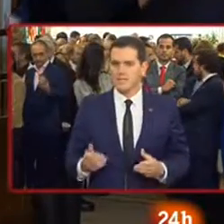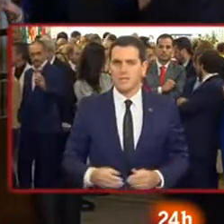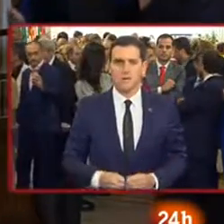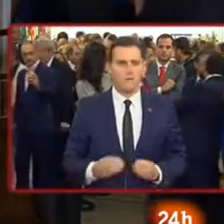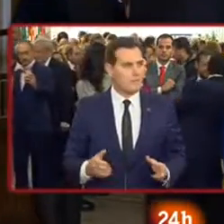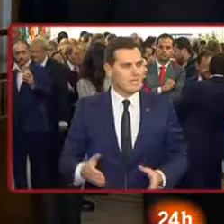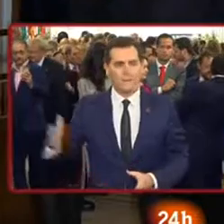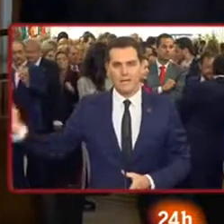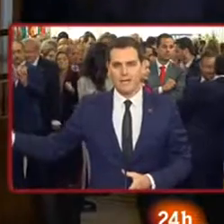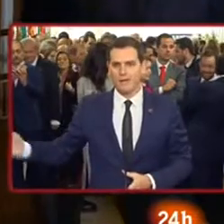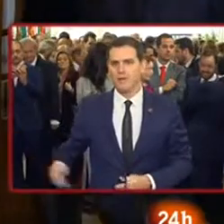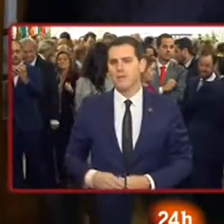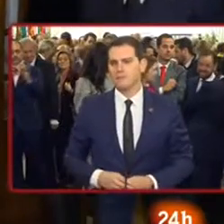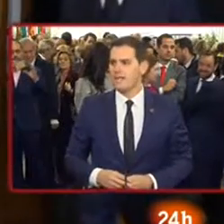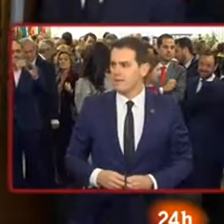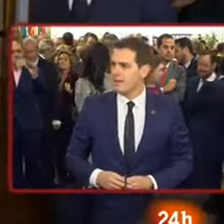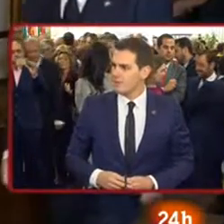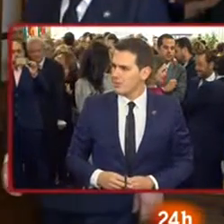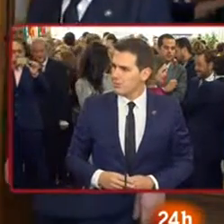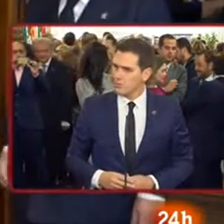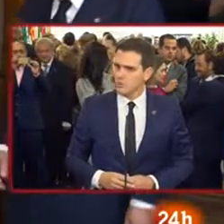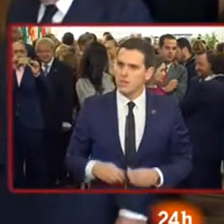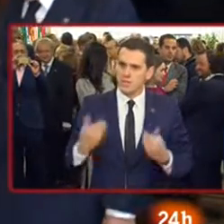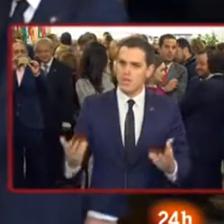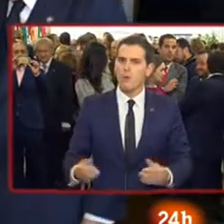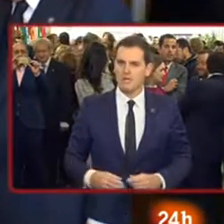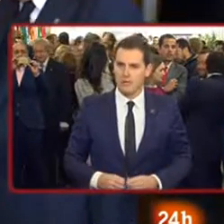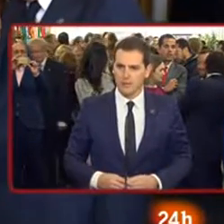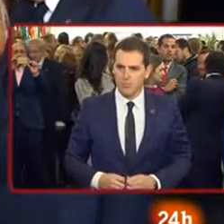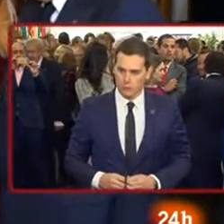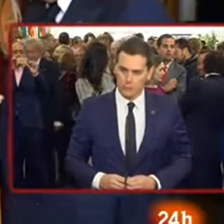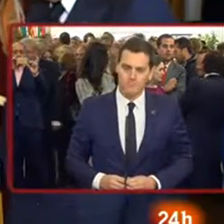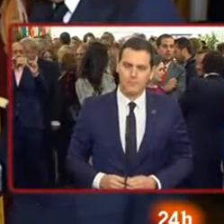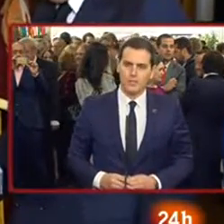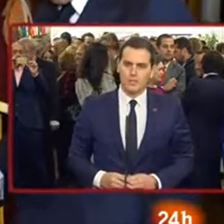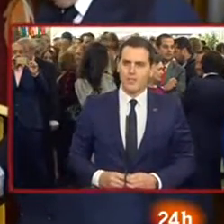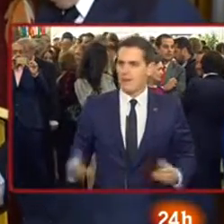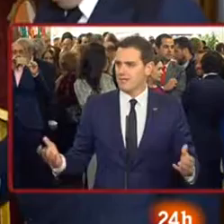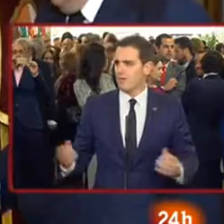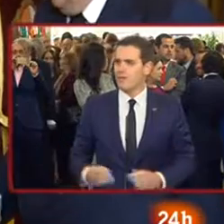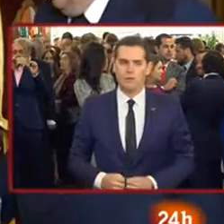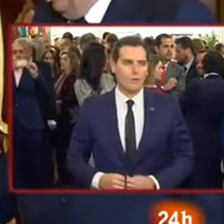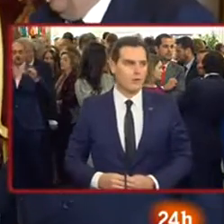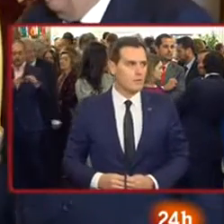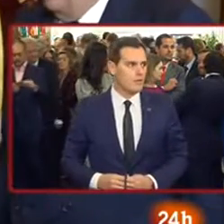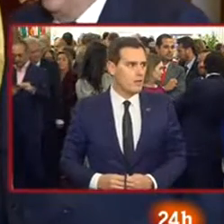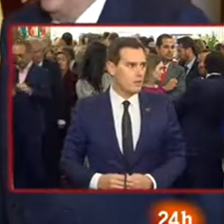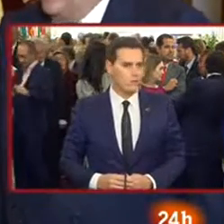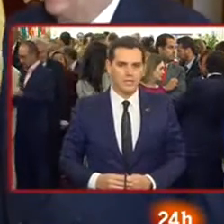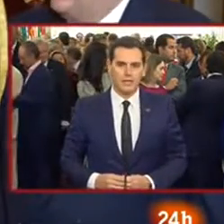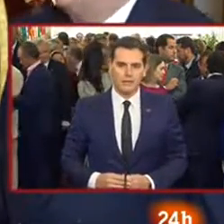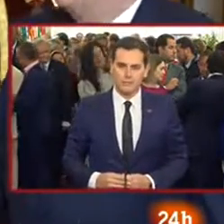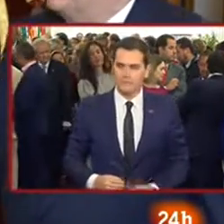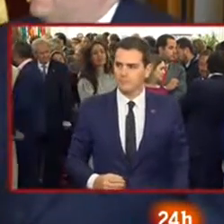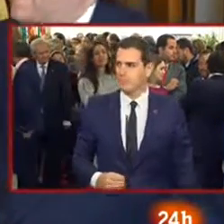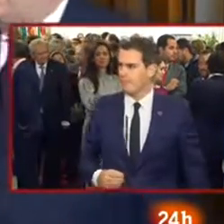países. Así que vamos a pensar también en qué España le dejamos a nuestros hijos y cómo pensamos en el futuro. Y nada más, estoy abierto a cualquier pregunta o cuestión que